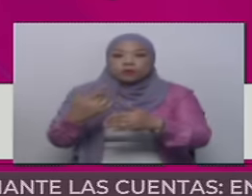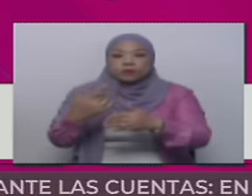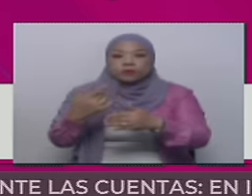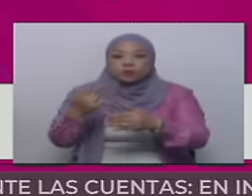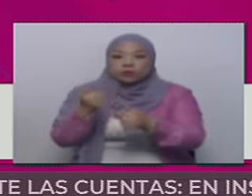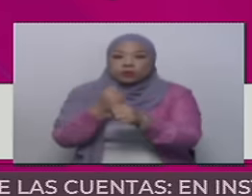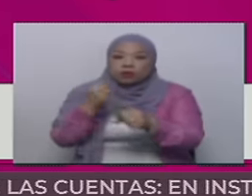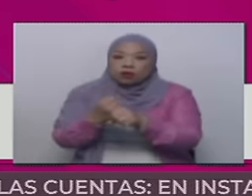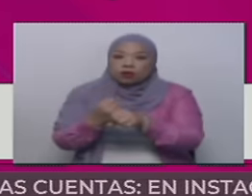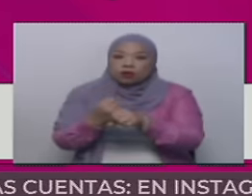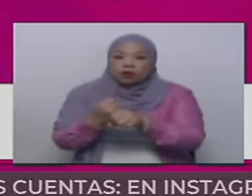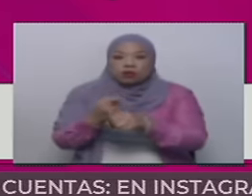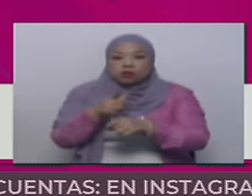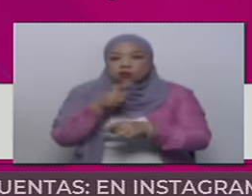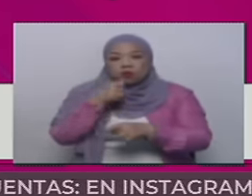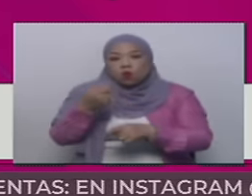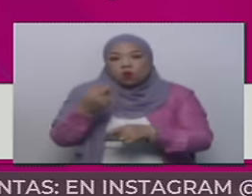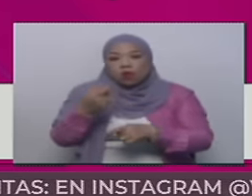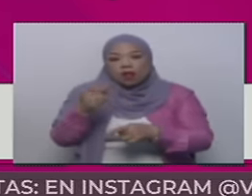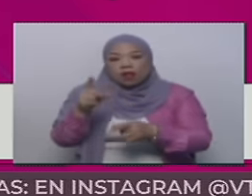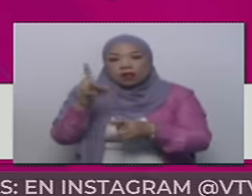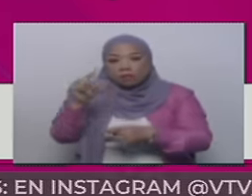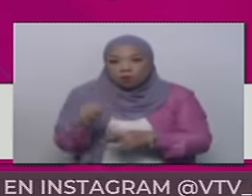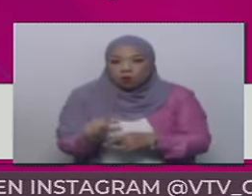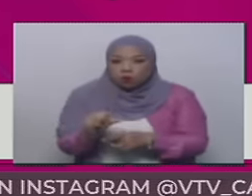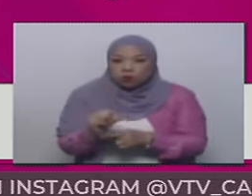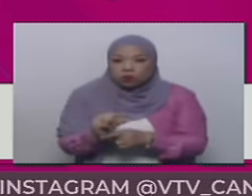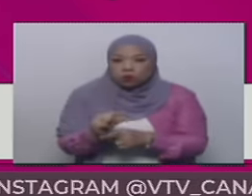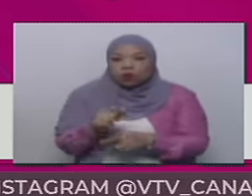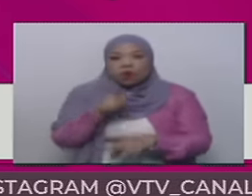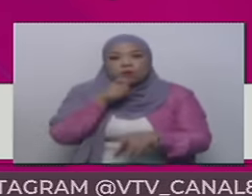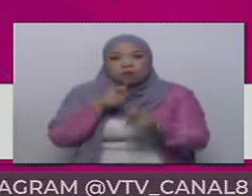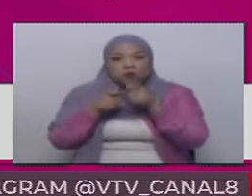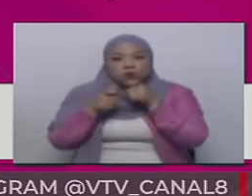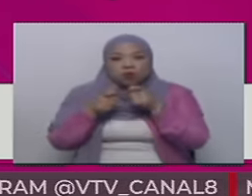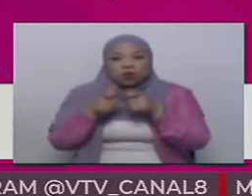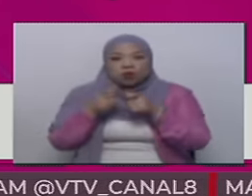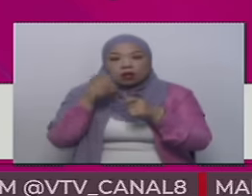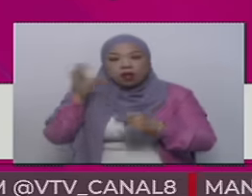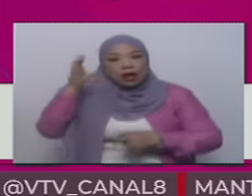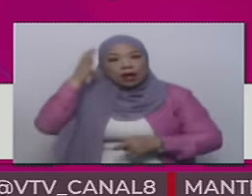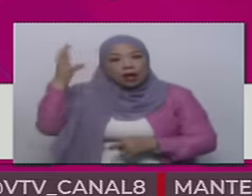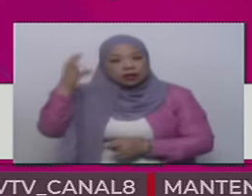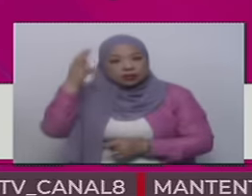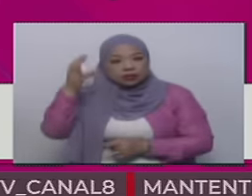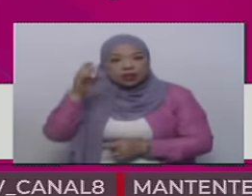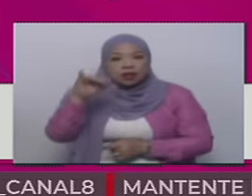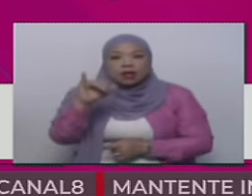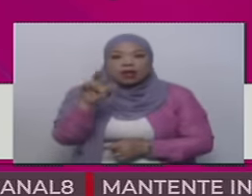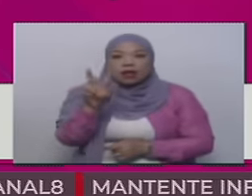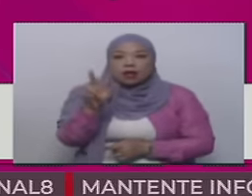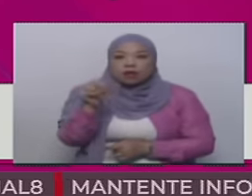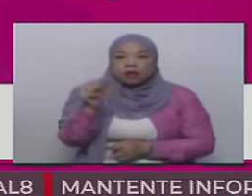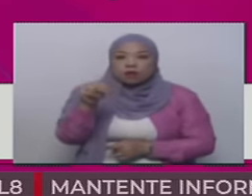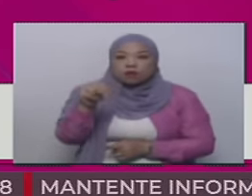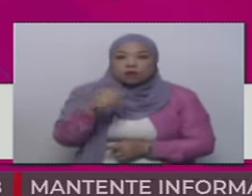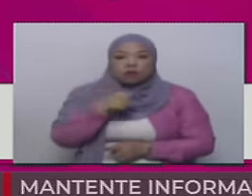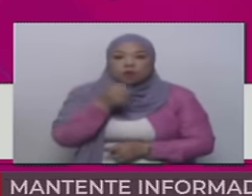extremo su capacidad de influencia. Pero uno se pregunta, aquí está el canciller, con su corbata